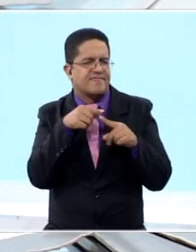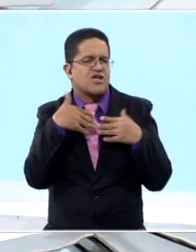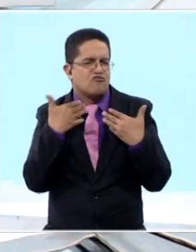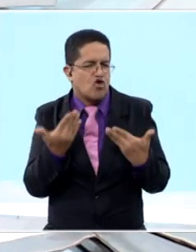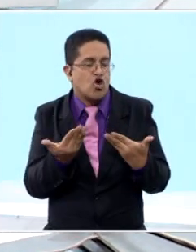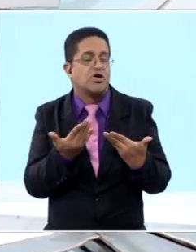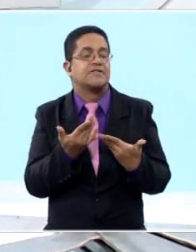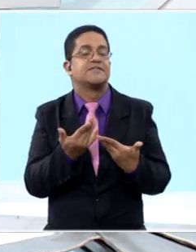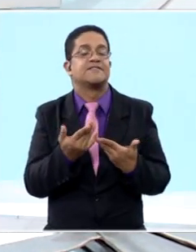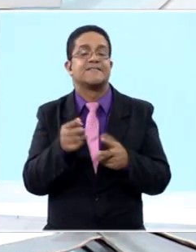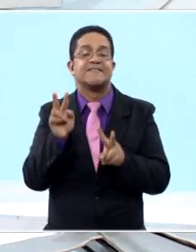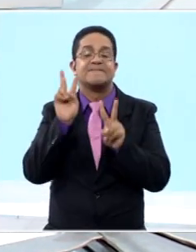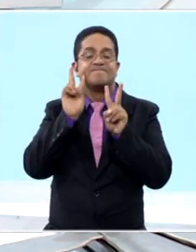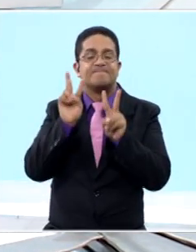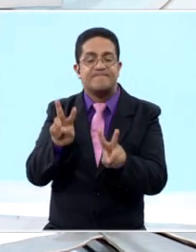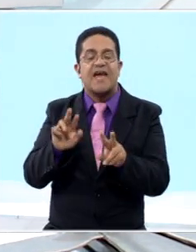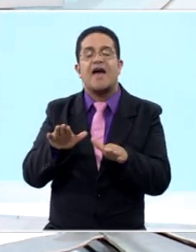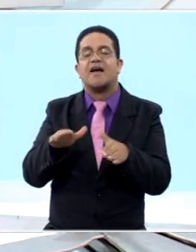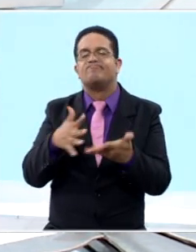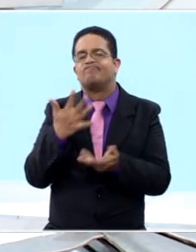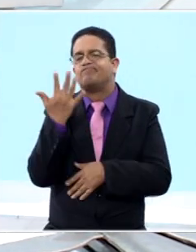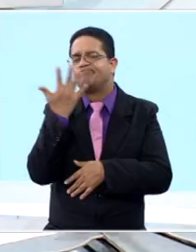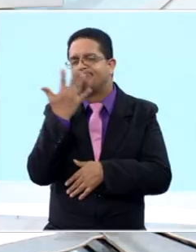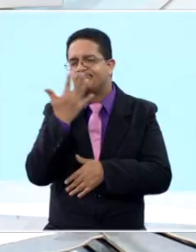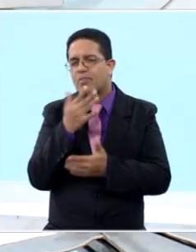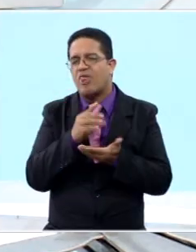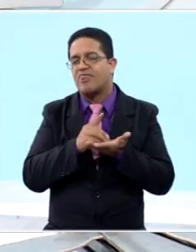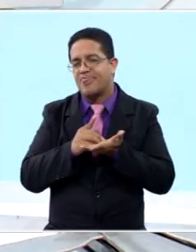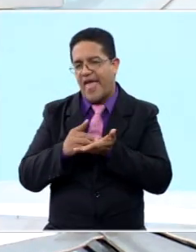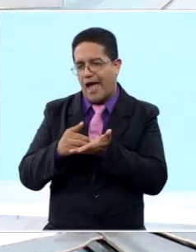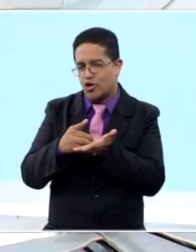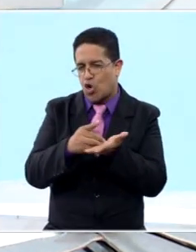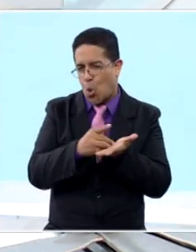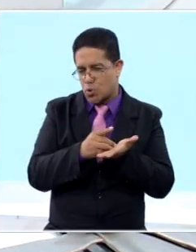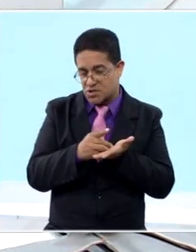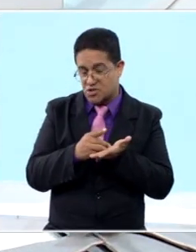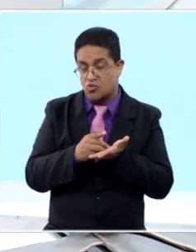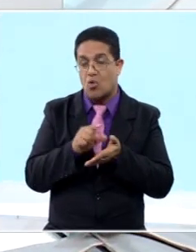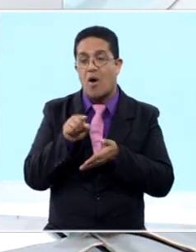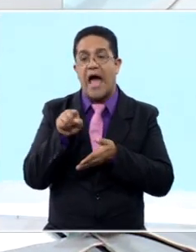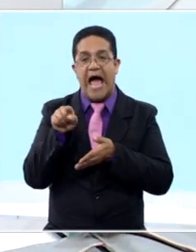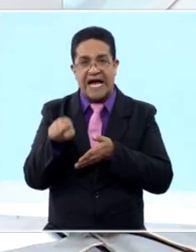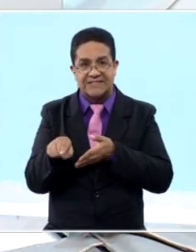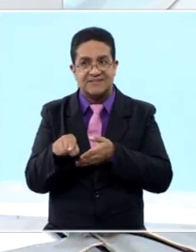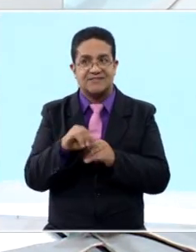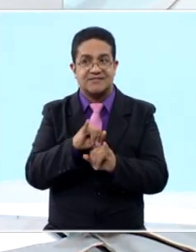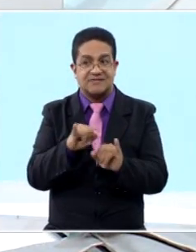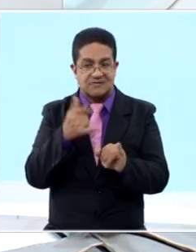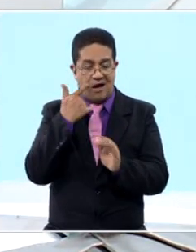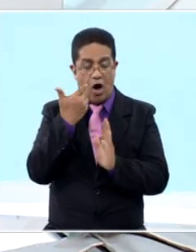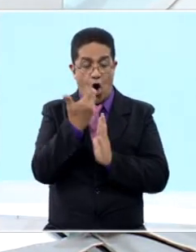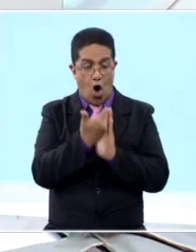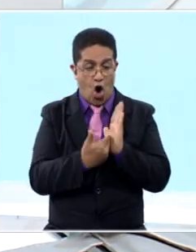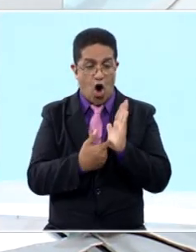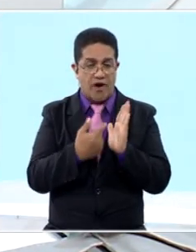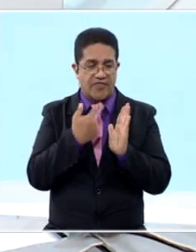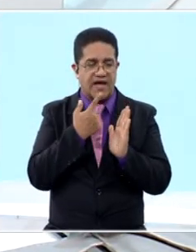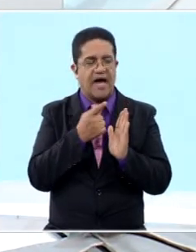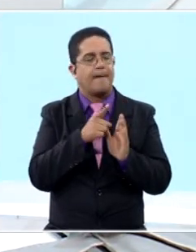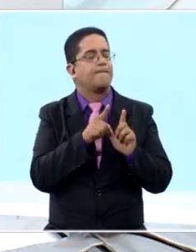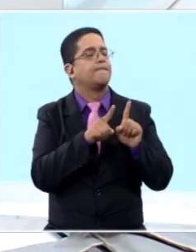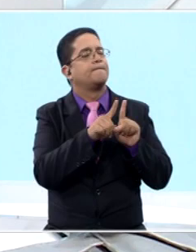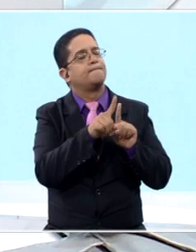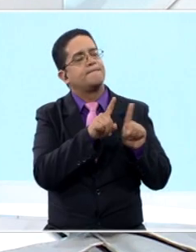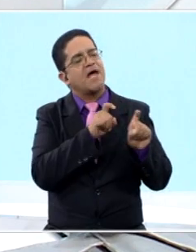primeramente es que él vea cuál es la sospecha diagnóstica que se tiene. A partir de allí, una vez que llega la orden médica, se le hace un interrogatorio al